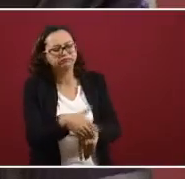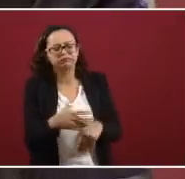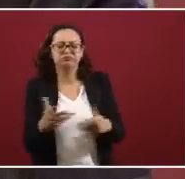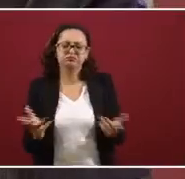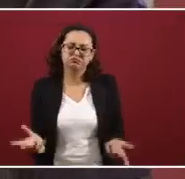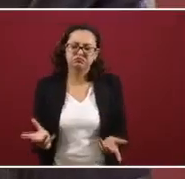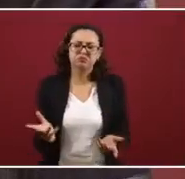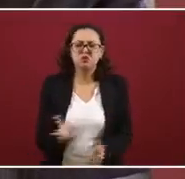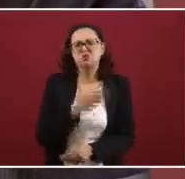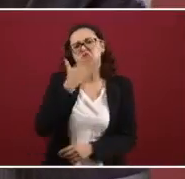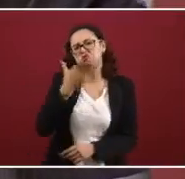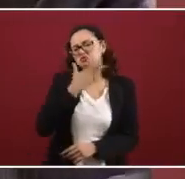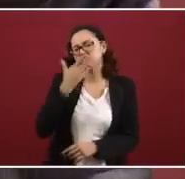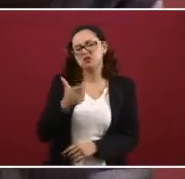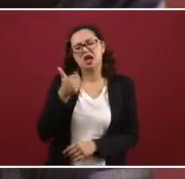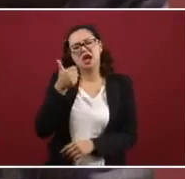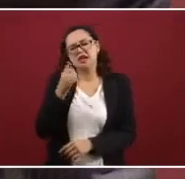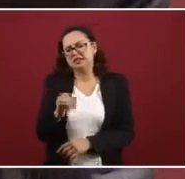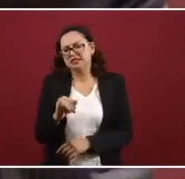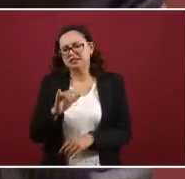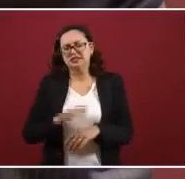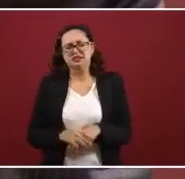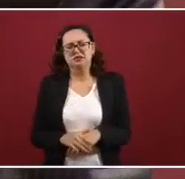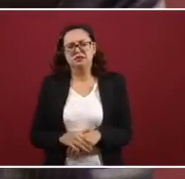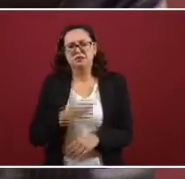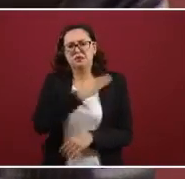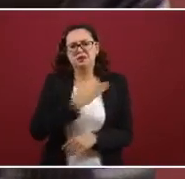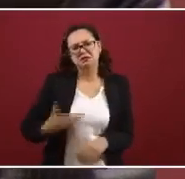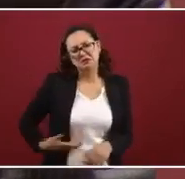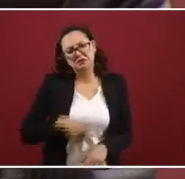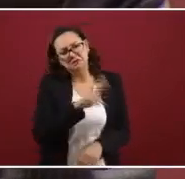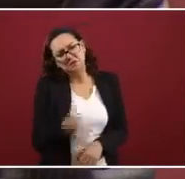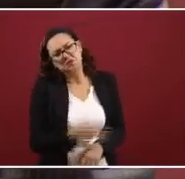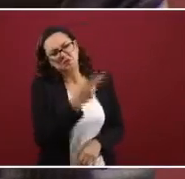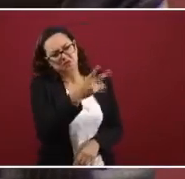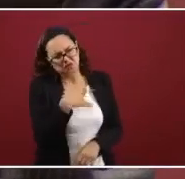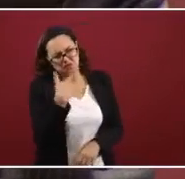o eran consultadas al presidente y él daba la orden,